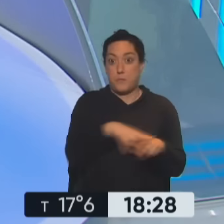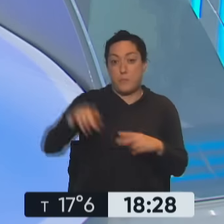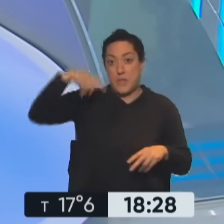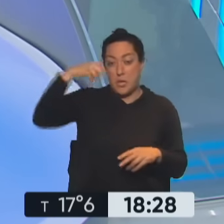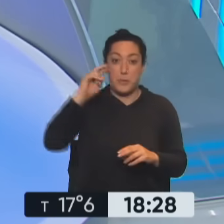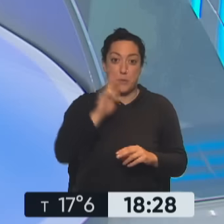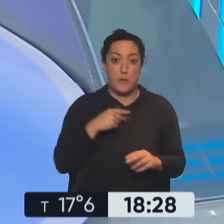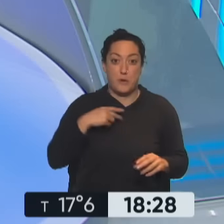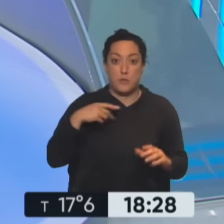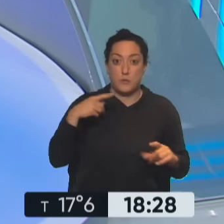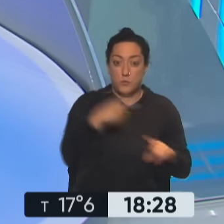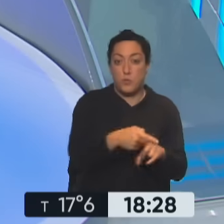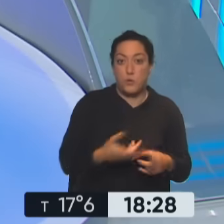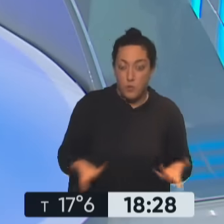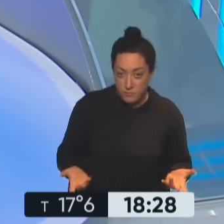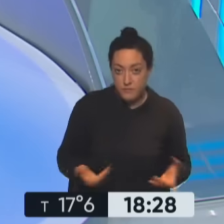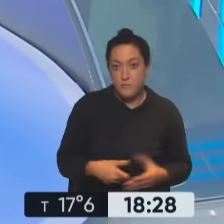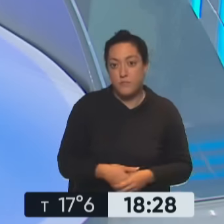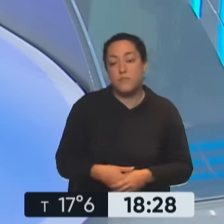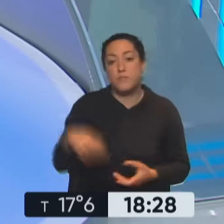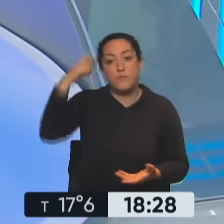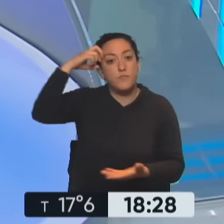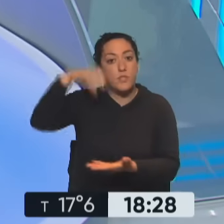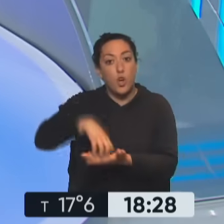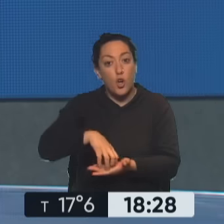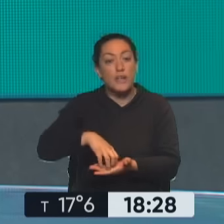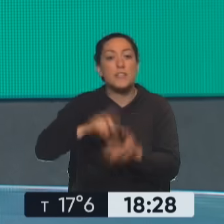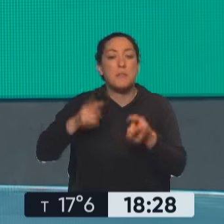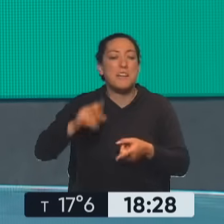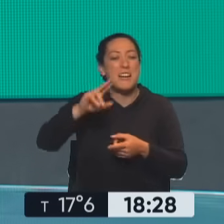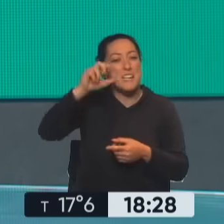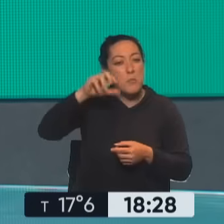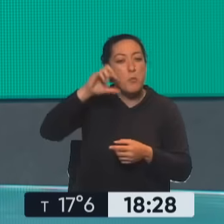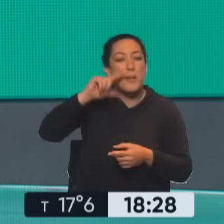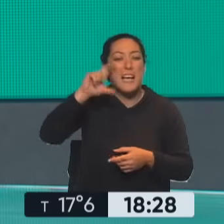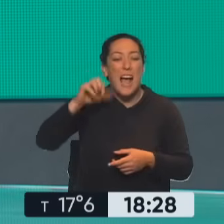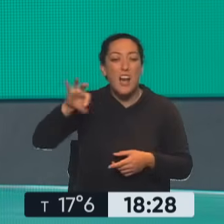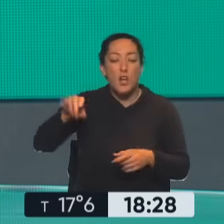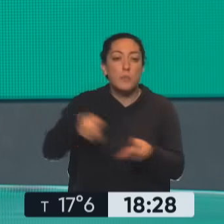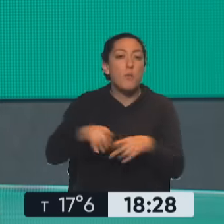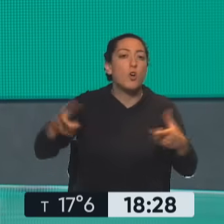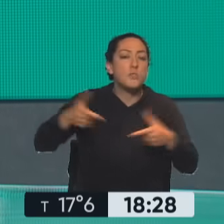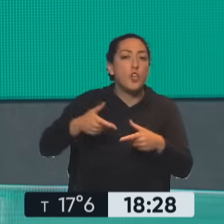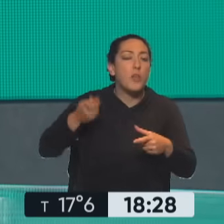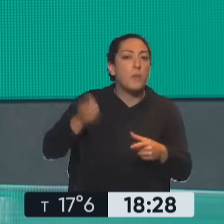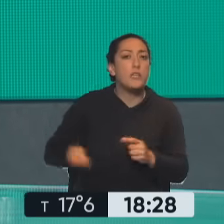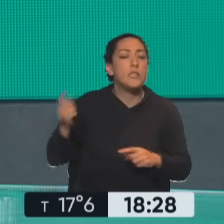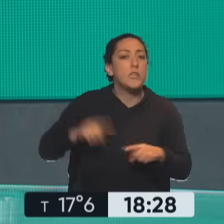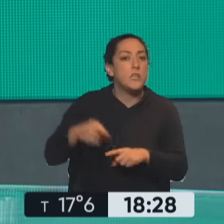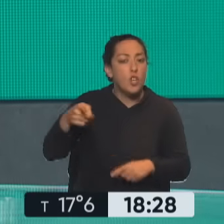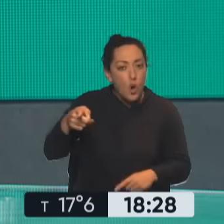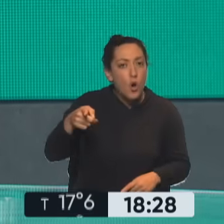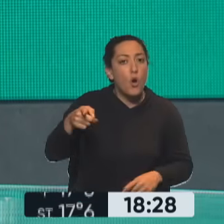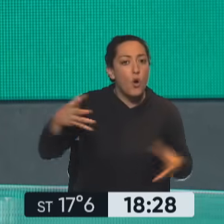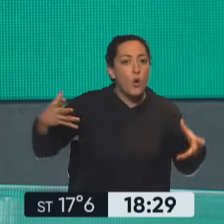insultos. también, Lilita. Yo estoy viendo en el Congreso, por voto ejemplo, republicano, ¿no? Claro, la Comisión de Juicio Político está